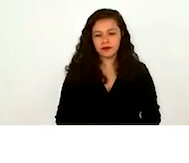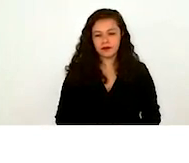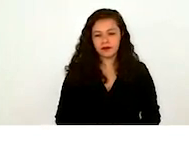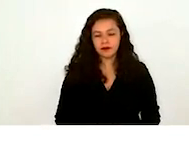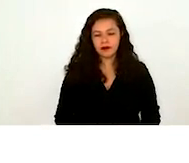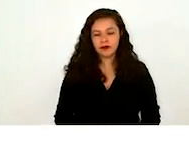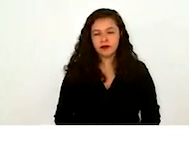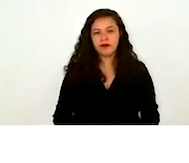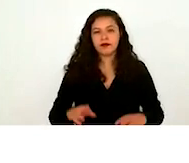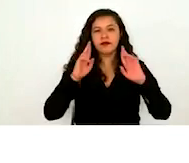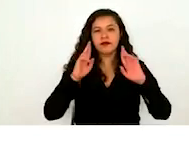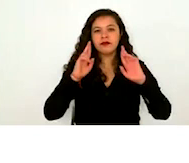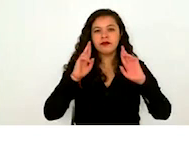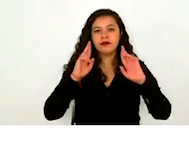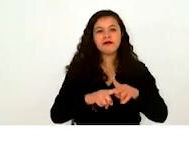recuerden